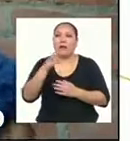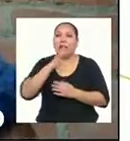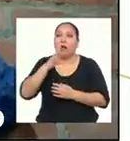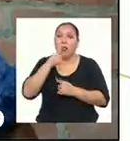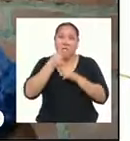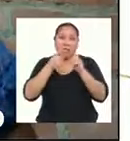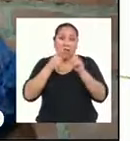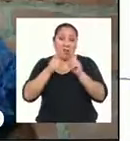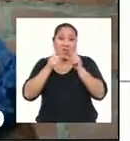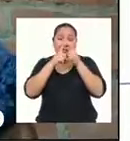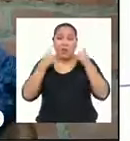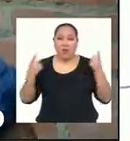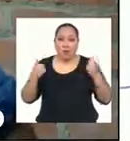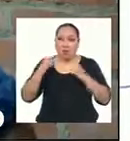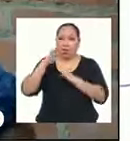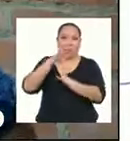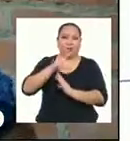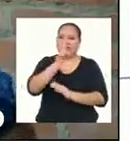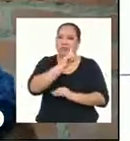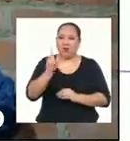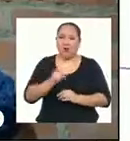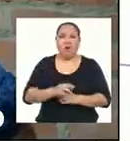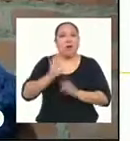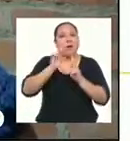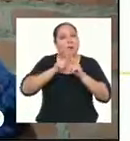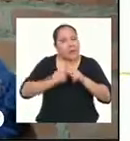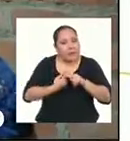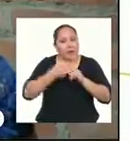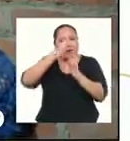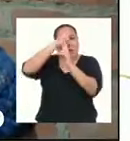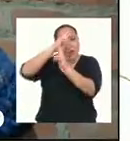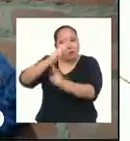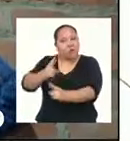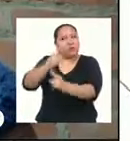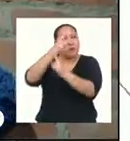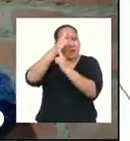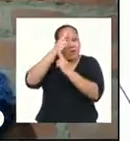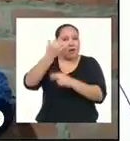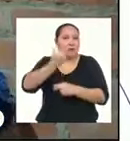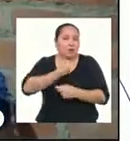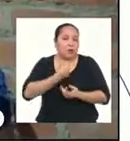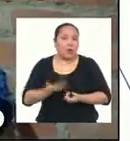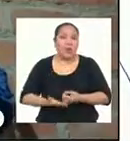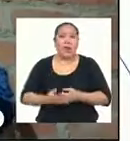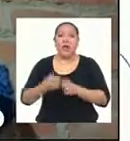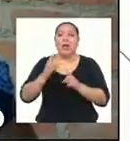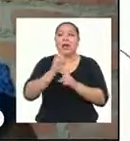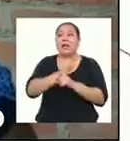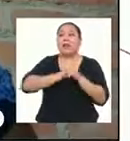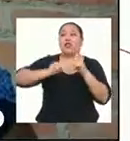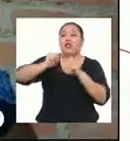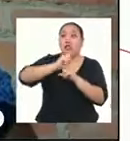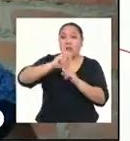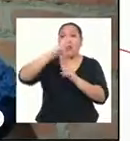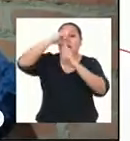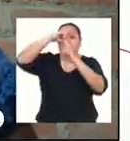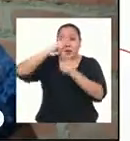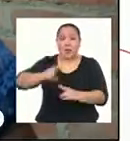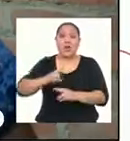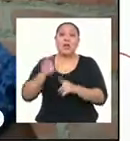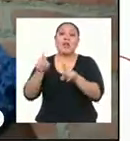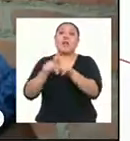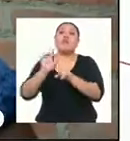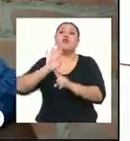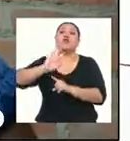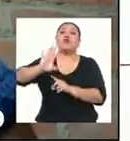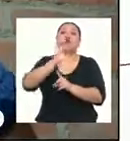Debemos empezar respetándonos entre nosotros mismos, empezar respetándonos en el ámbito social y también respetando su ámbito